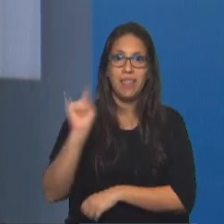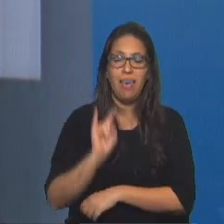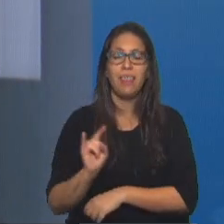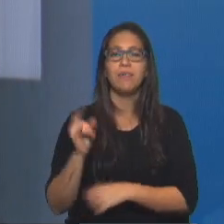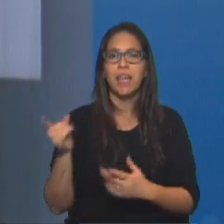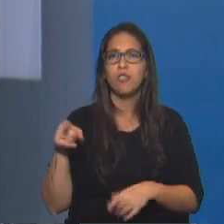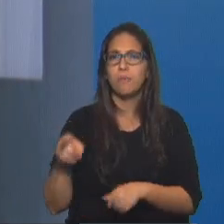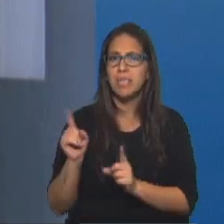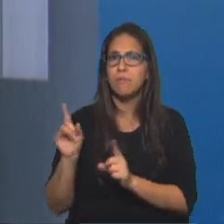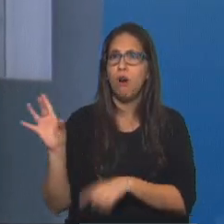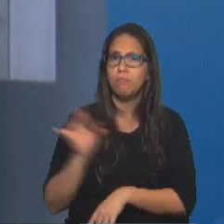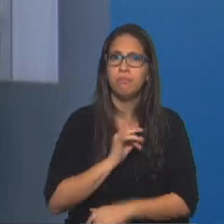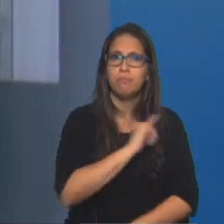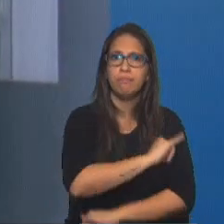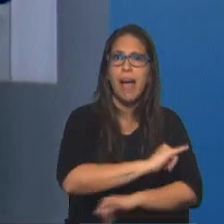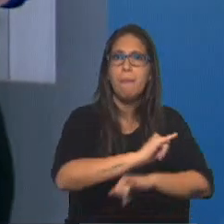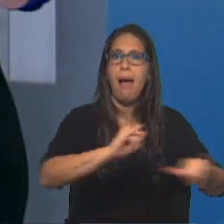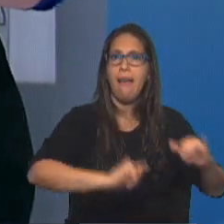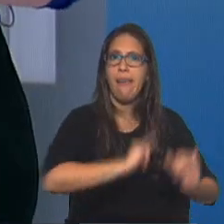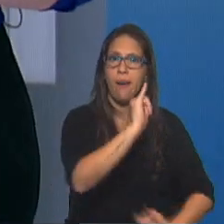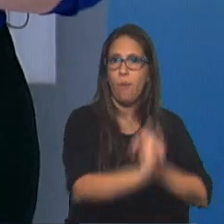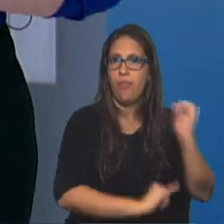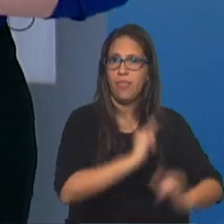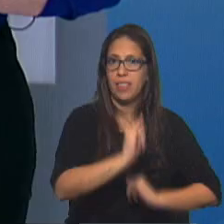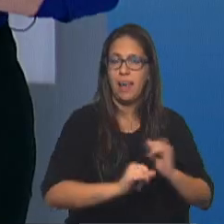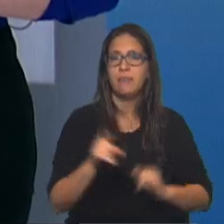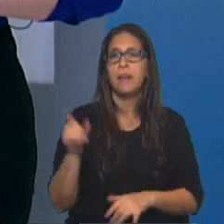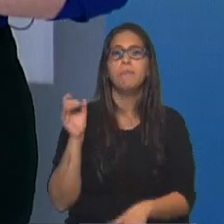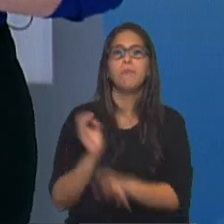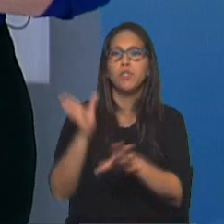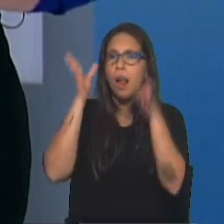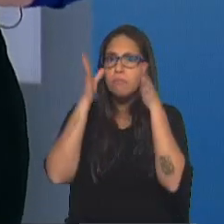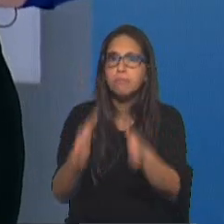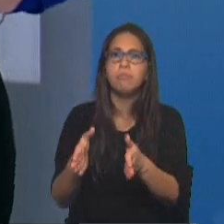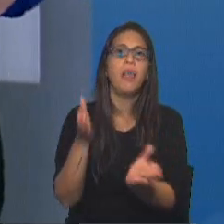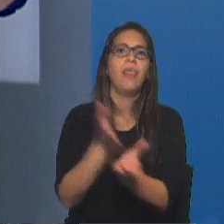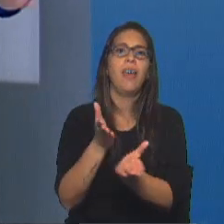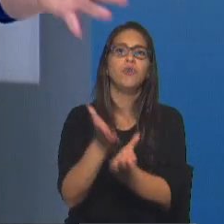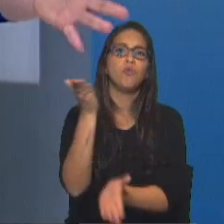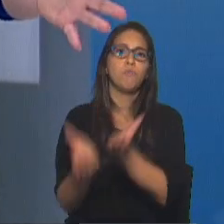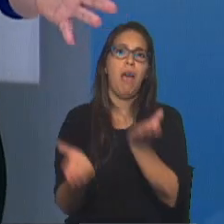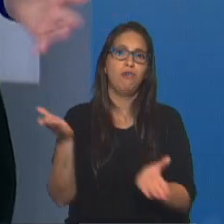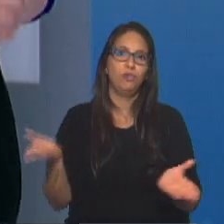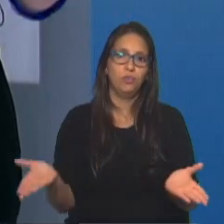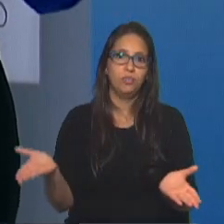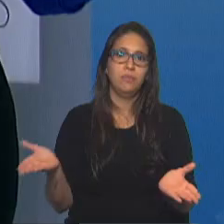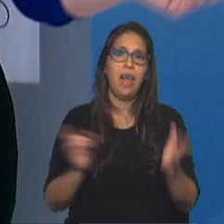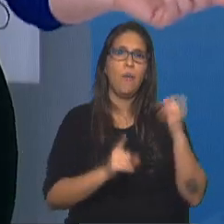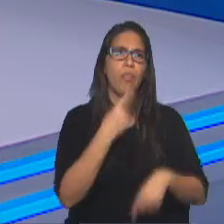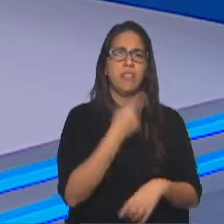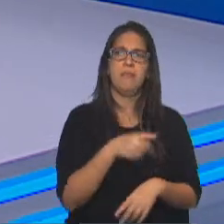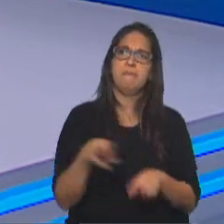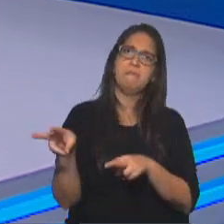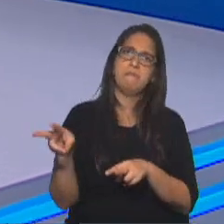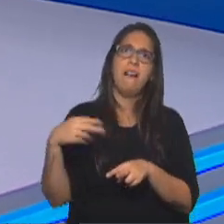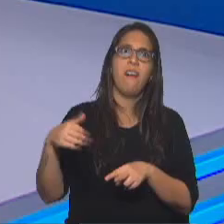campaña electoral. Y otro punto muy importante, me parece, ¿no? Su especialización en derechos humanos. Sí, clave, que también algunos lo van a cuestionar porque dicen, bueno, con